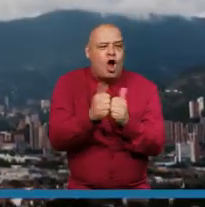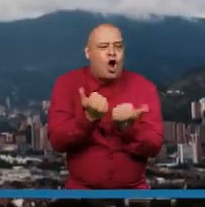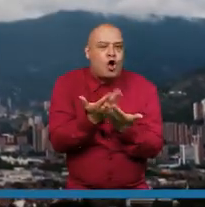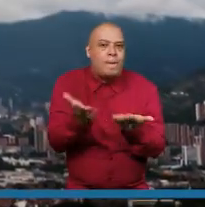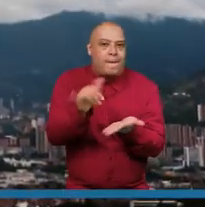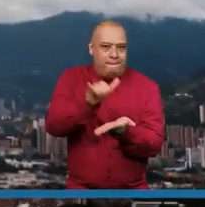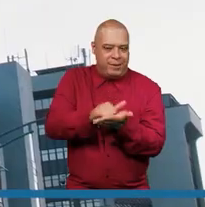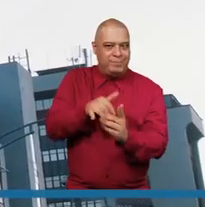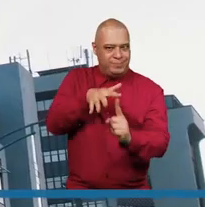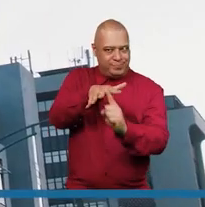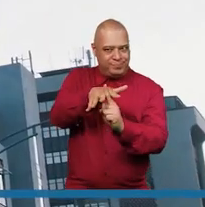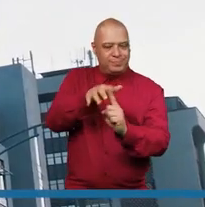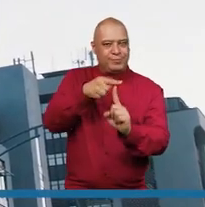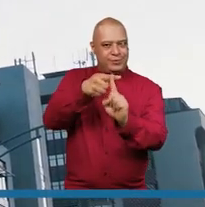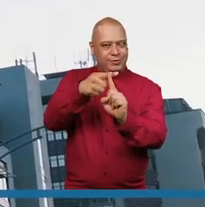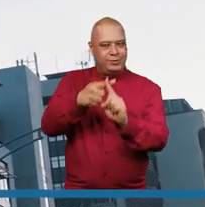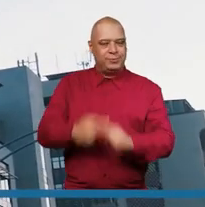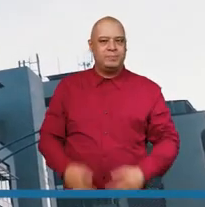Área